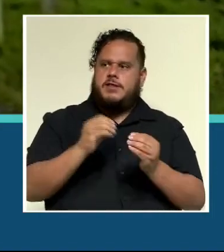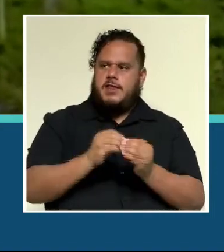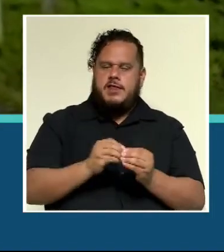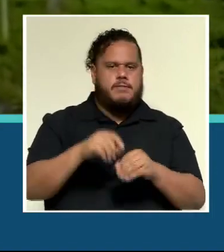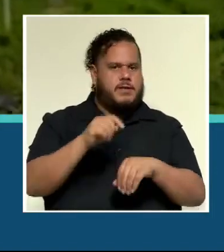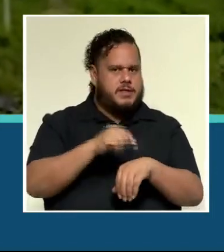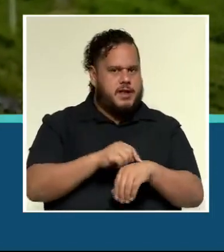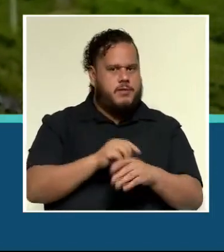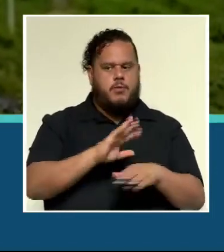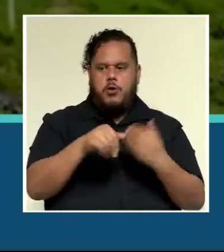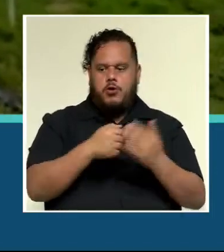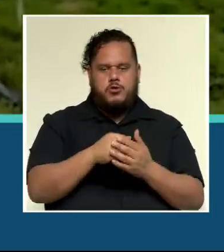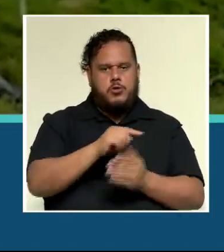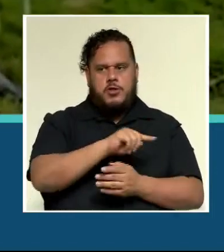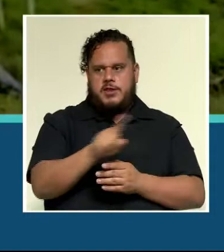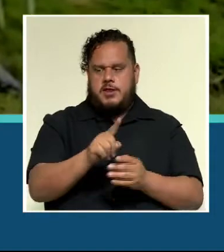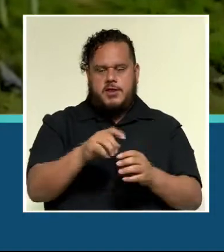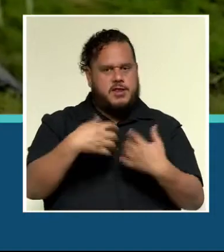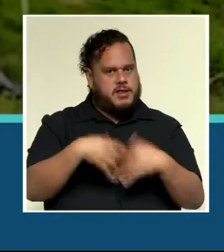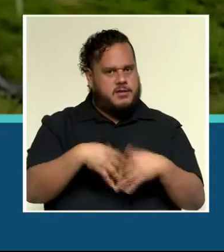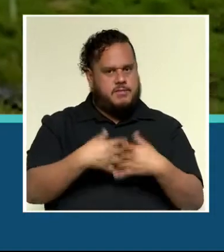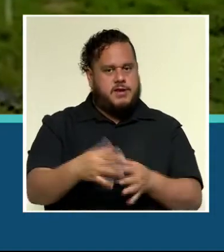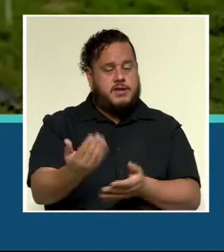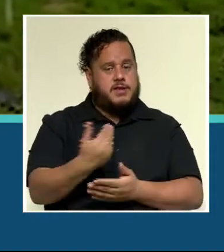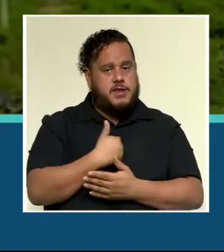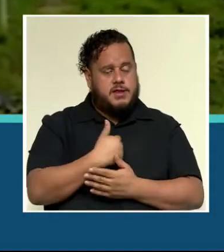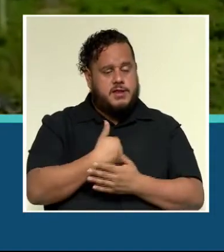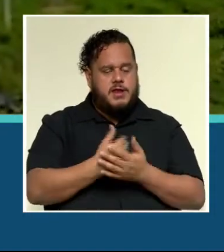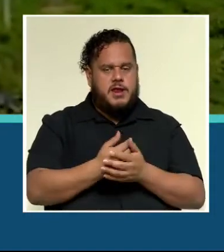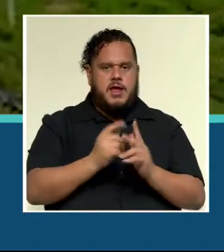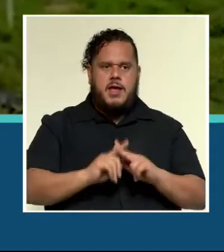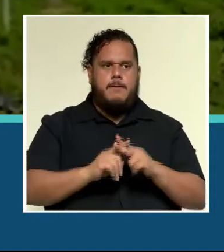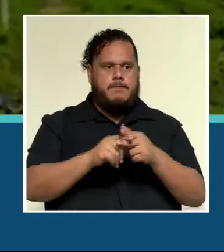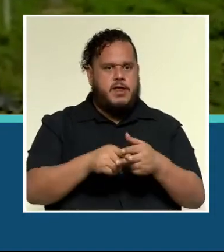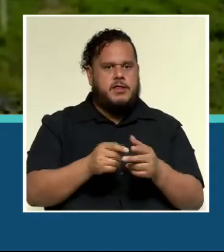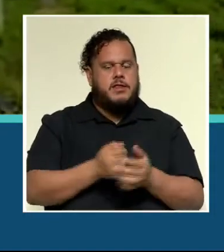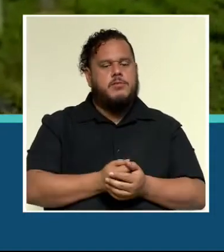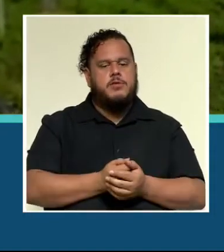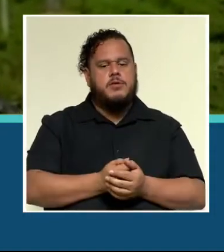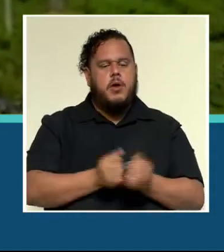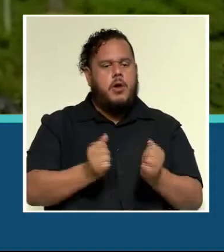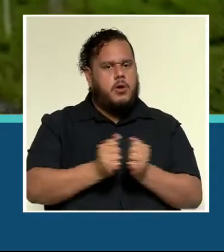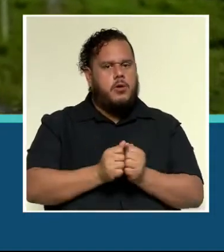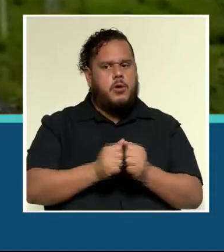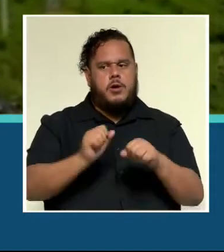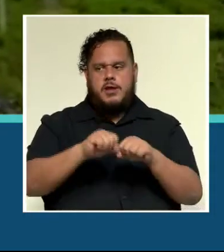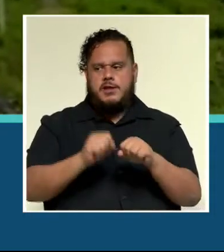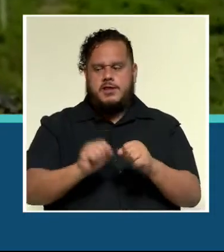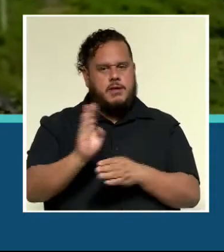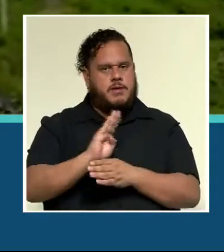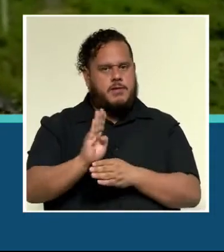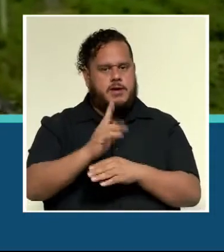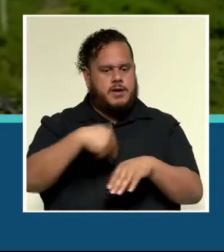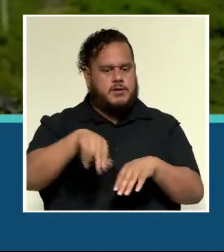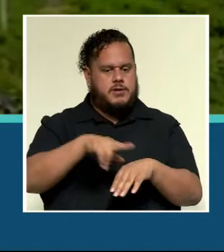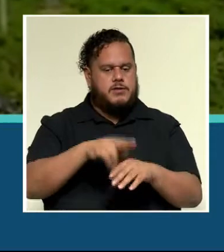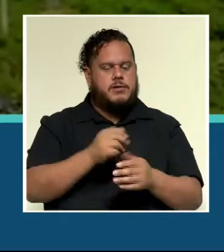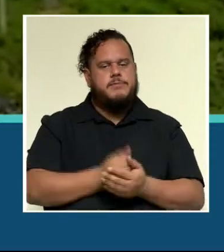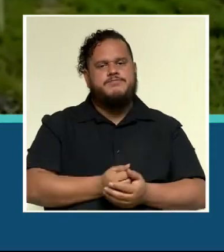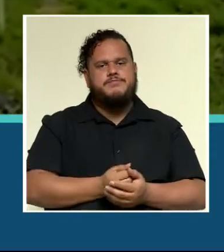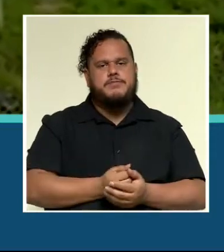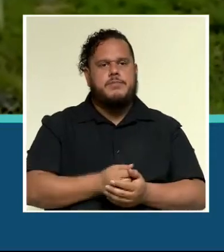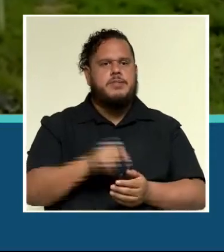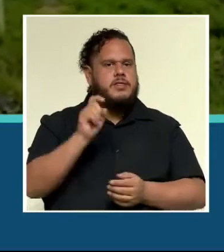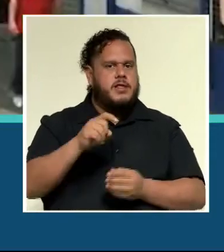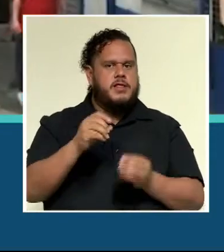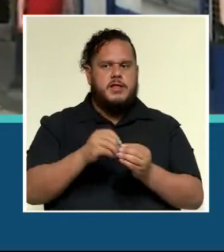tiempo. Todas aquellas empresas que tienen préstamos con el sistema bancario nacional requiere